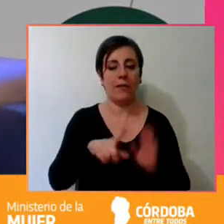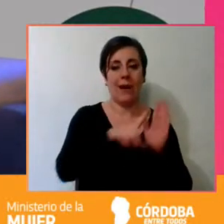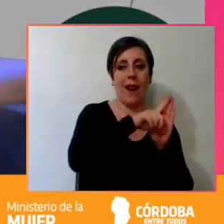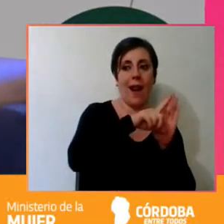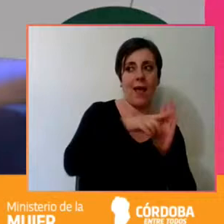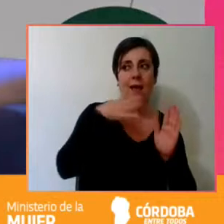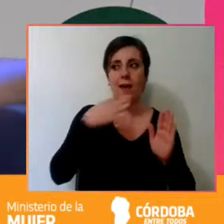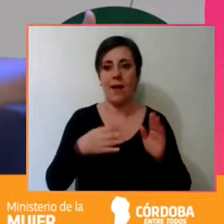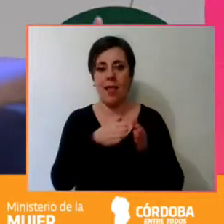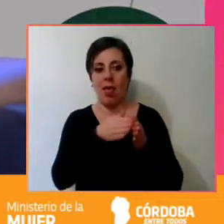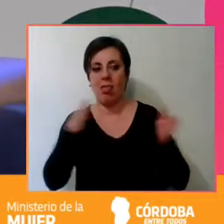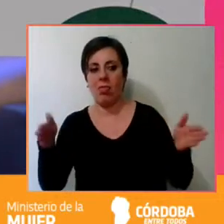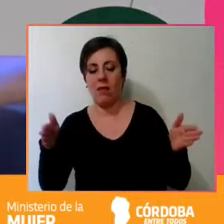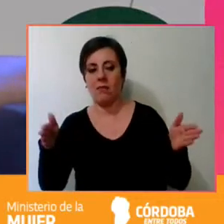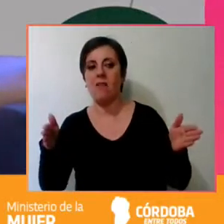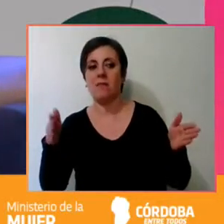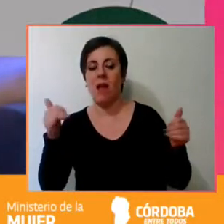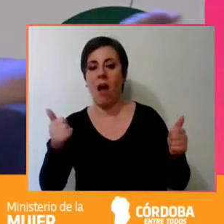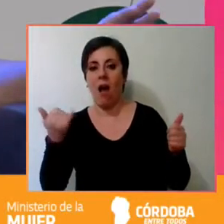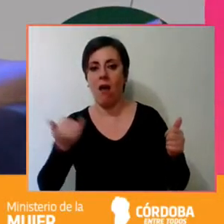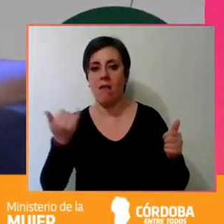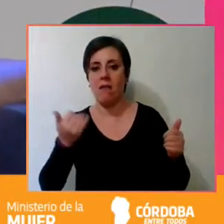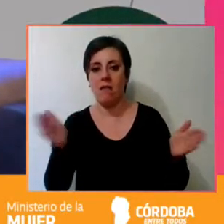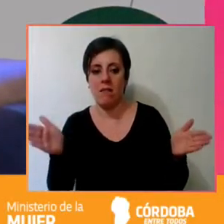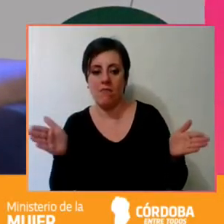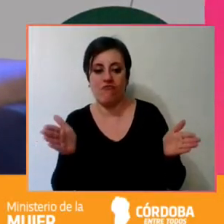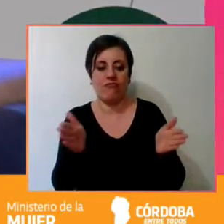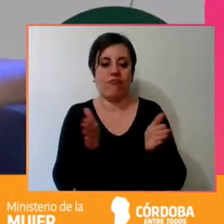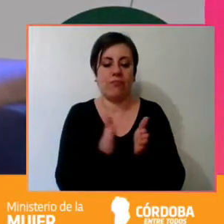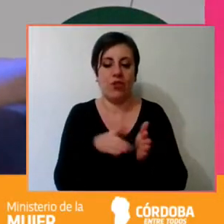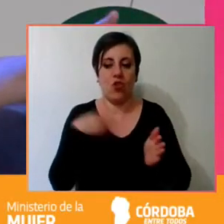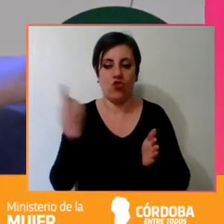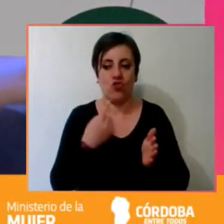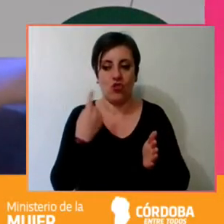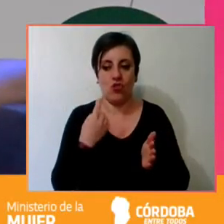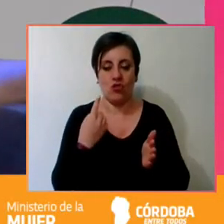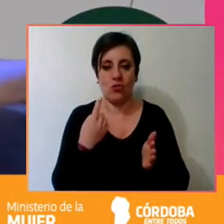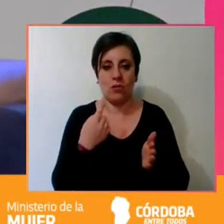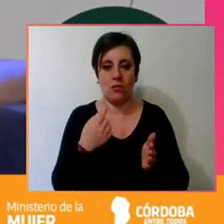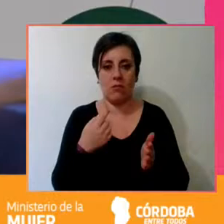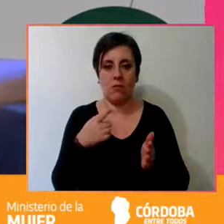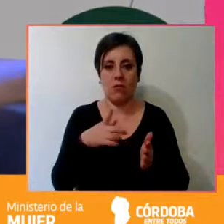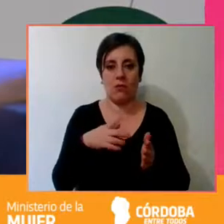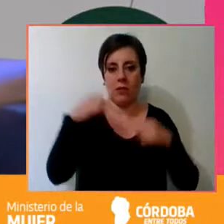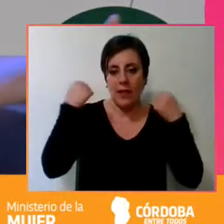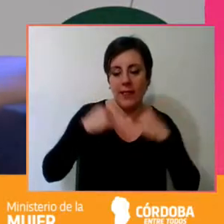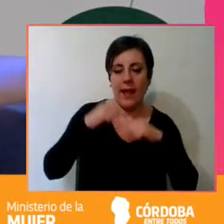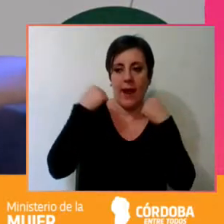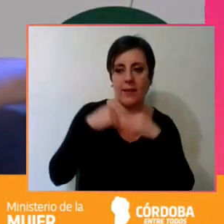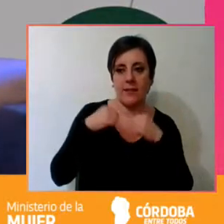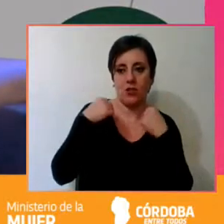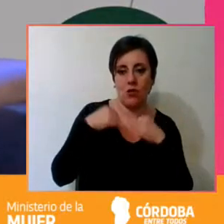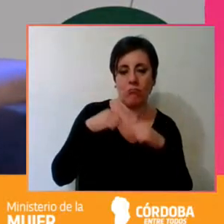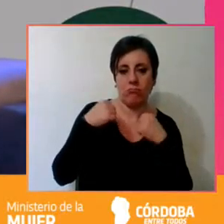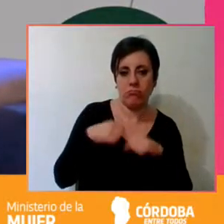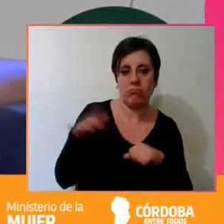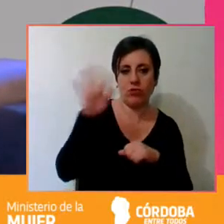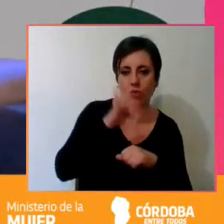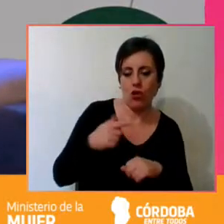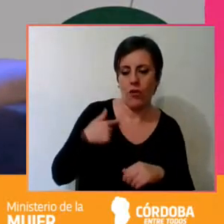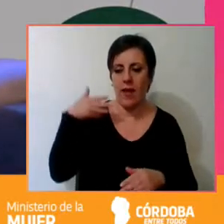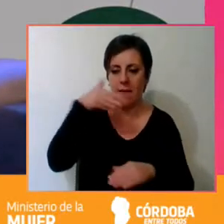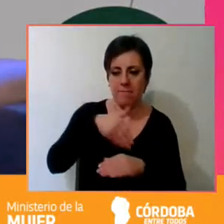la vamos a dejar de lado nosotros con el ejercicio, con el involucrarnos, con el